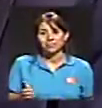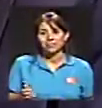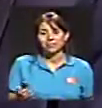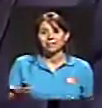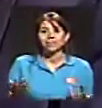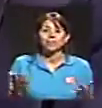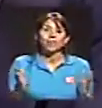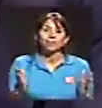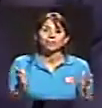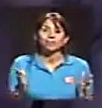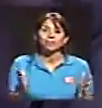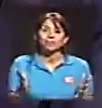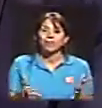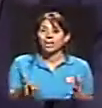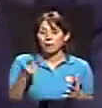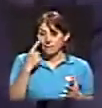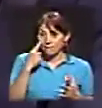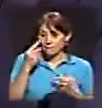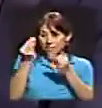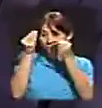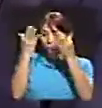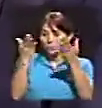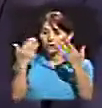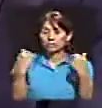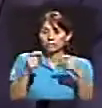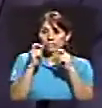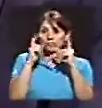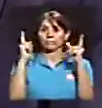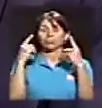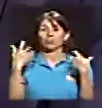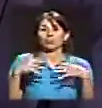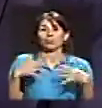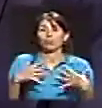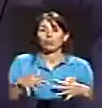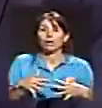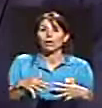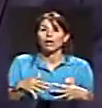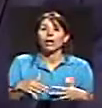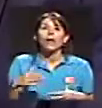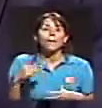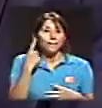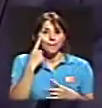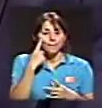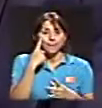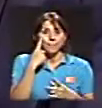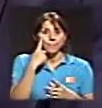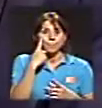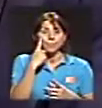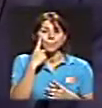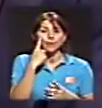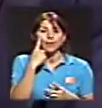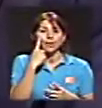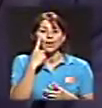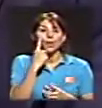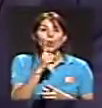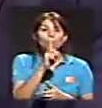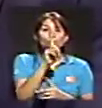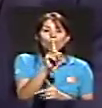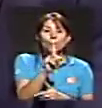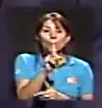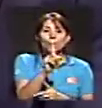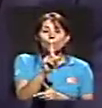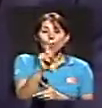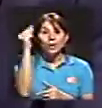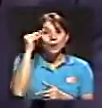es alarmante, diría yo, pero y llama mucho a la meditación. Por cada colón de ingresos